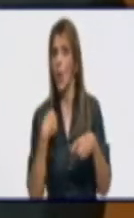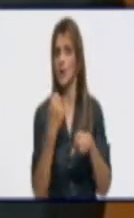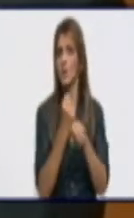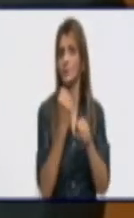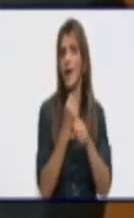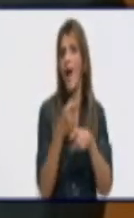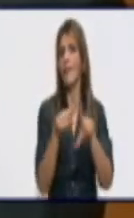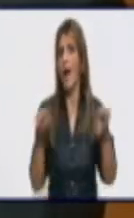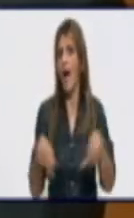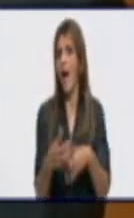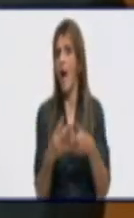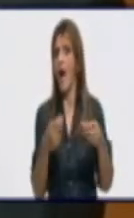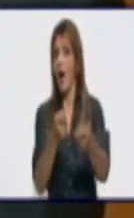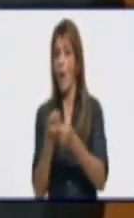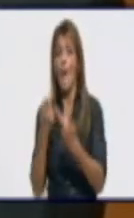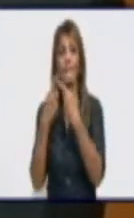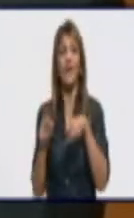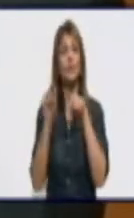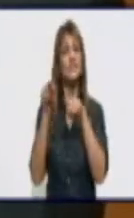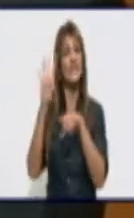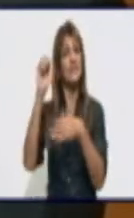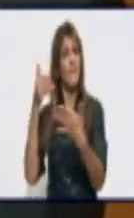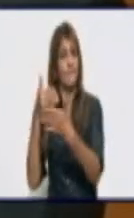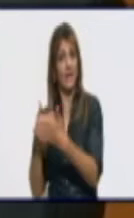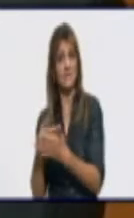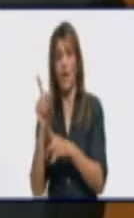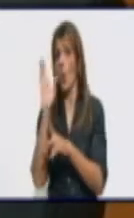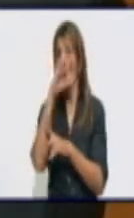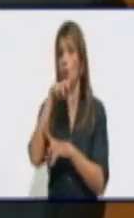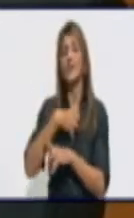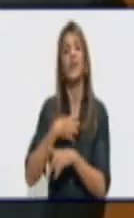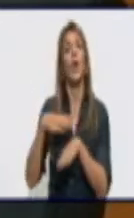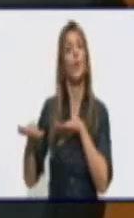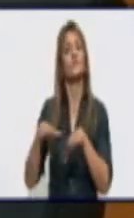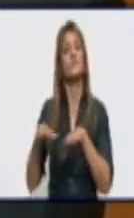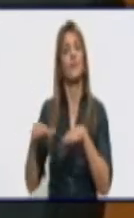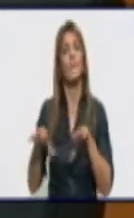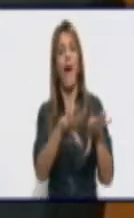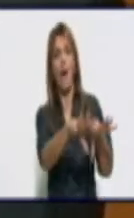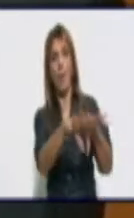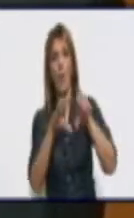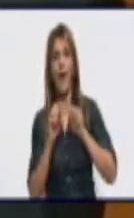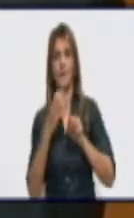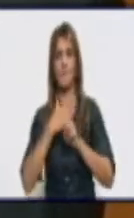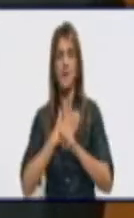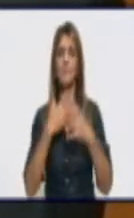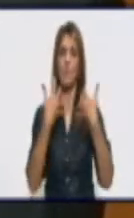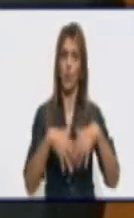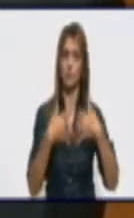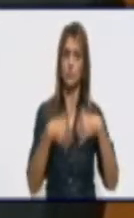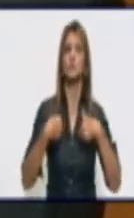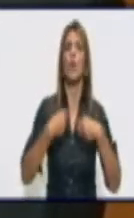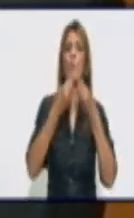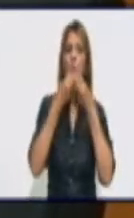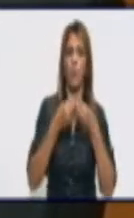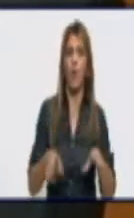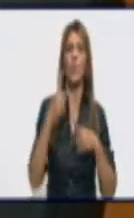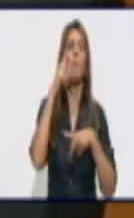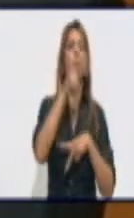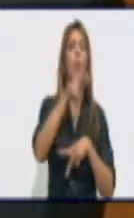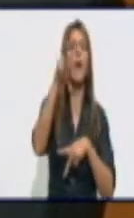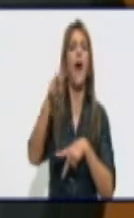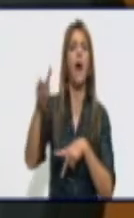contraté no tiene las condiciones para recibir mi producción, yo puedo salir a contratar con otra empresa, con otro